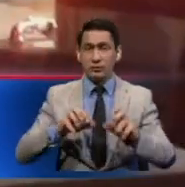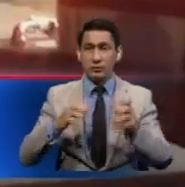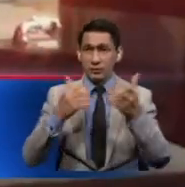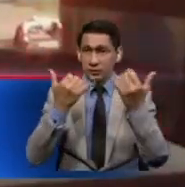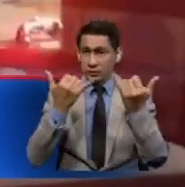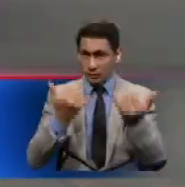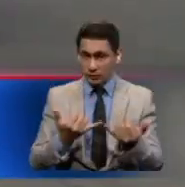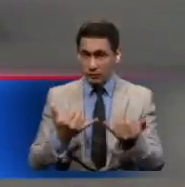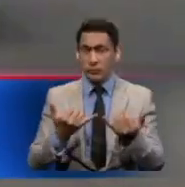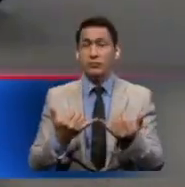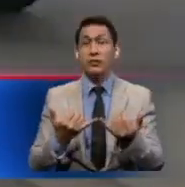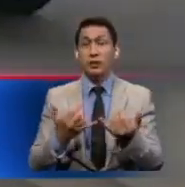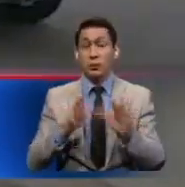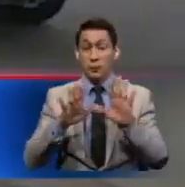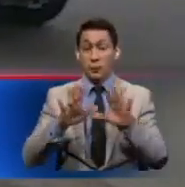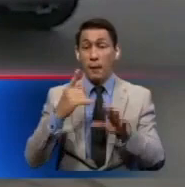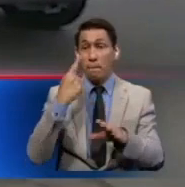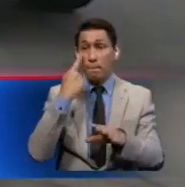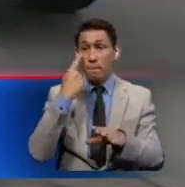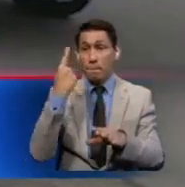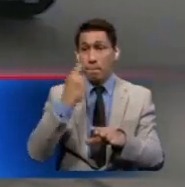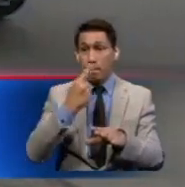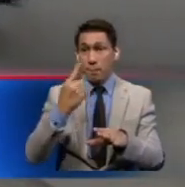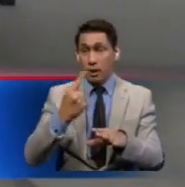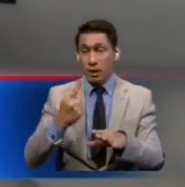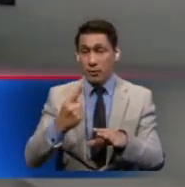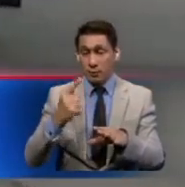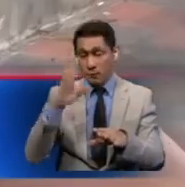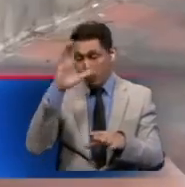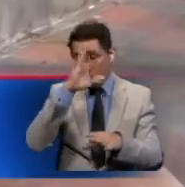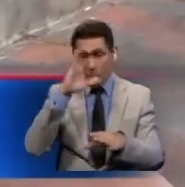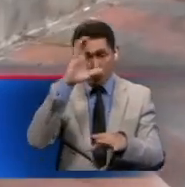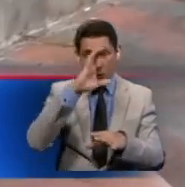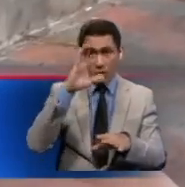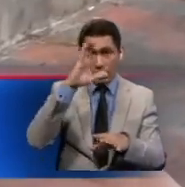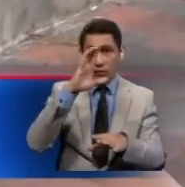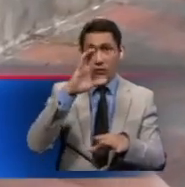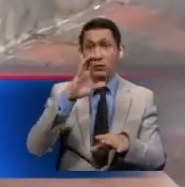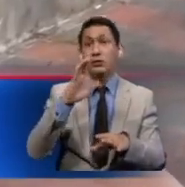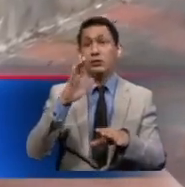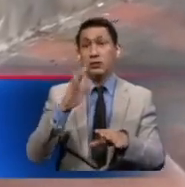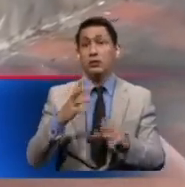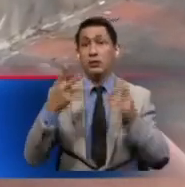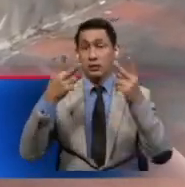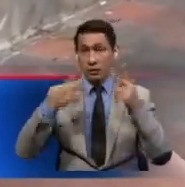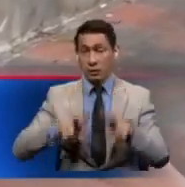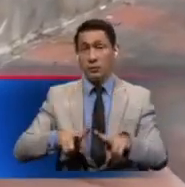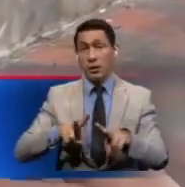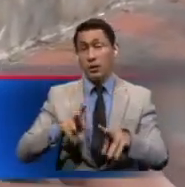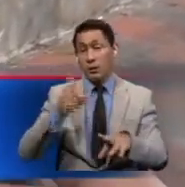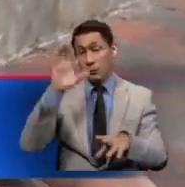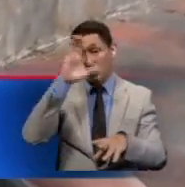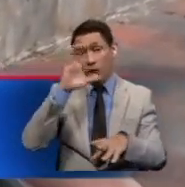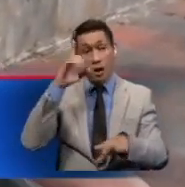todos los elementos que tenemos que reunir para poder determinar y sobre todo establecer en este caso cuáles han